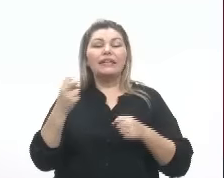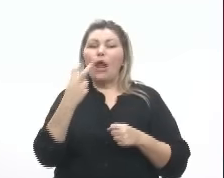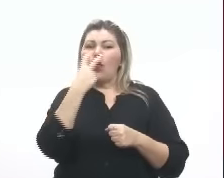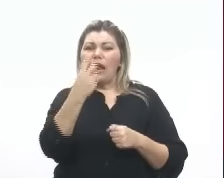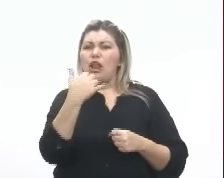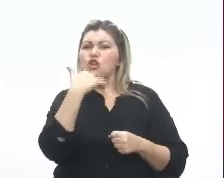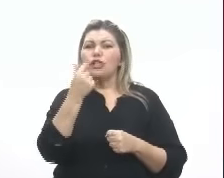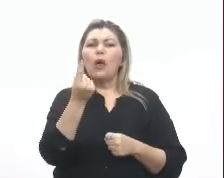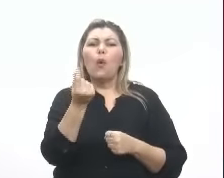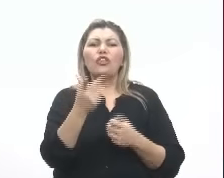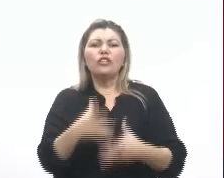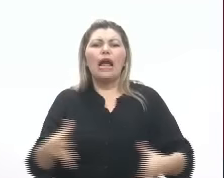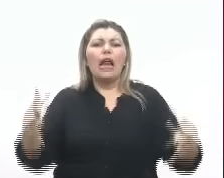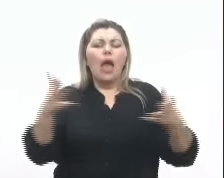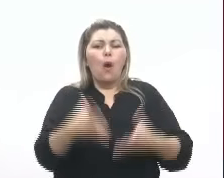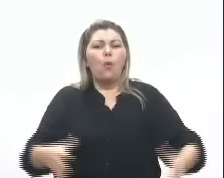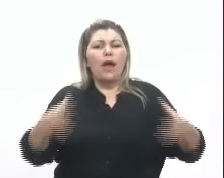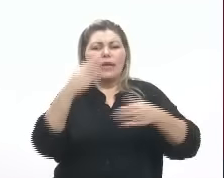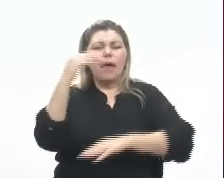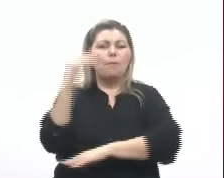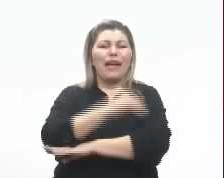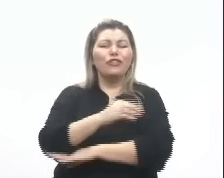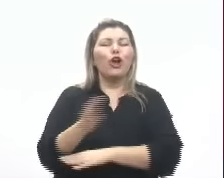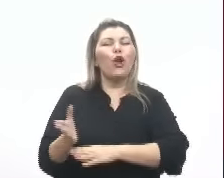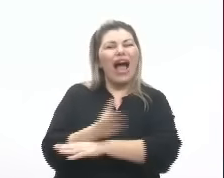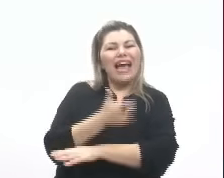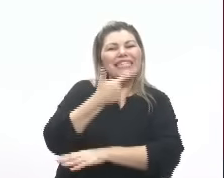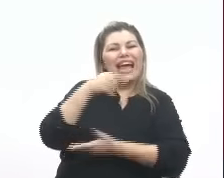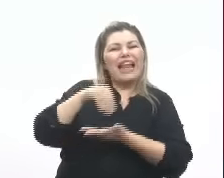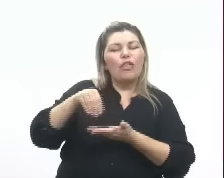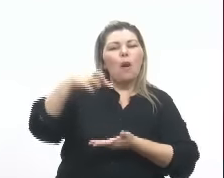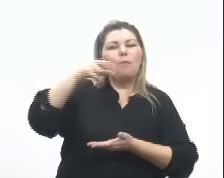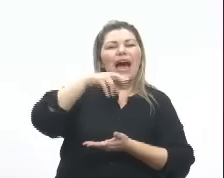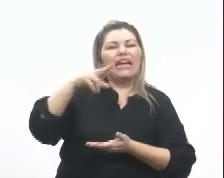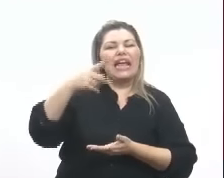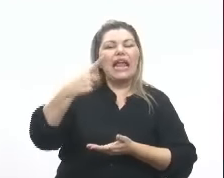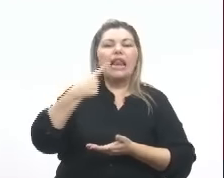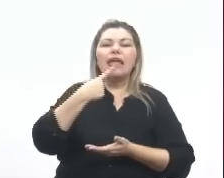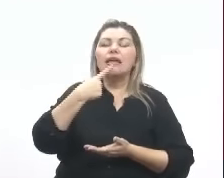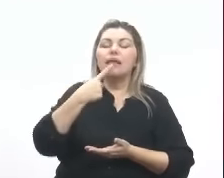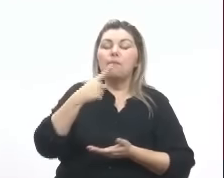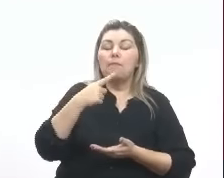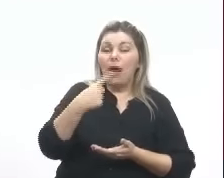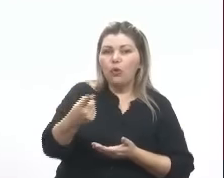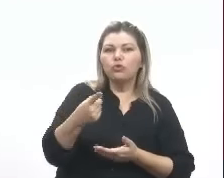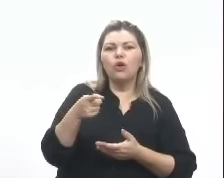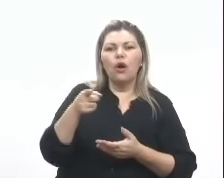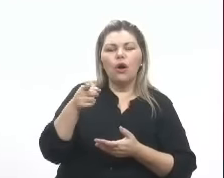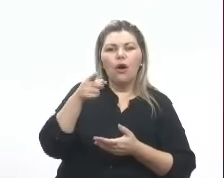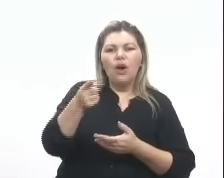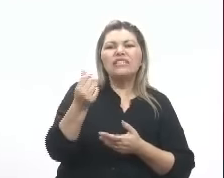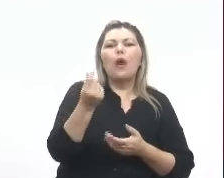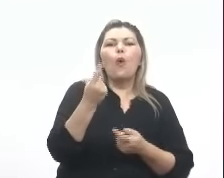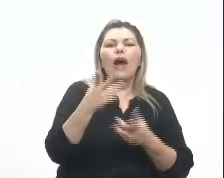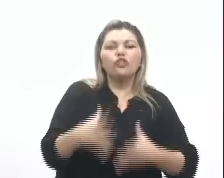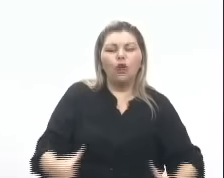cuando le pregunta a Parrilli. Le dice, dígame, ¿usted tiene idea de cómo es el tema? No, en este momento no tengo. El secretario de Energía del país